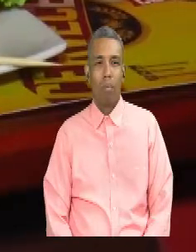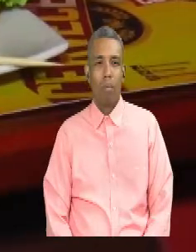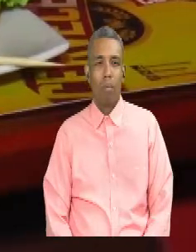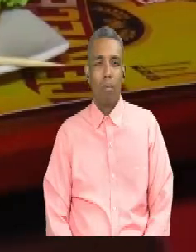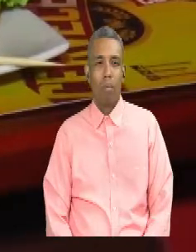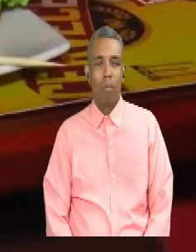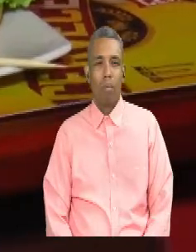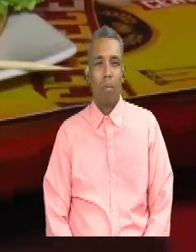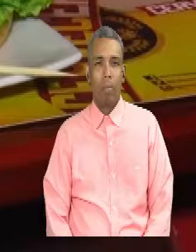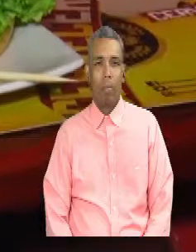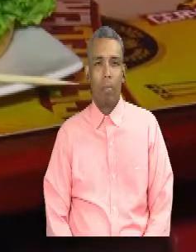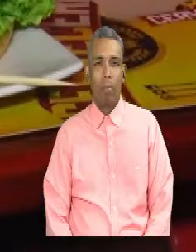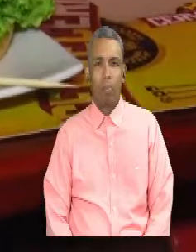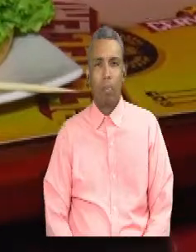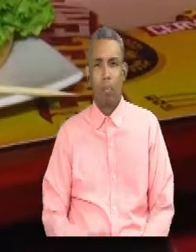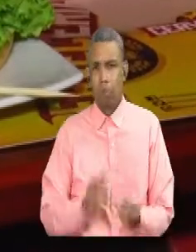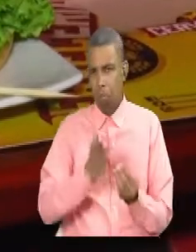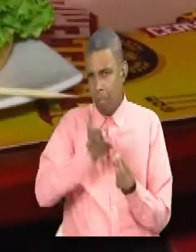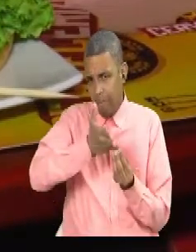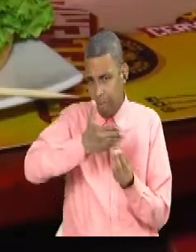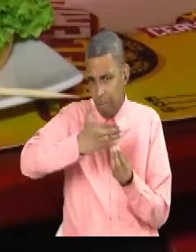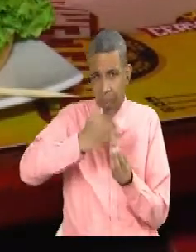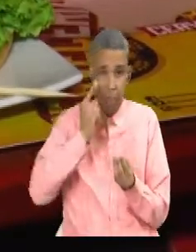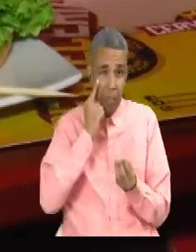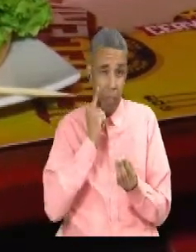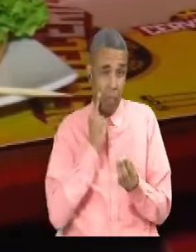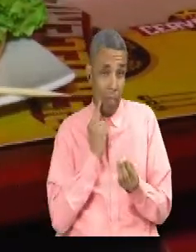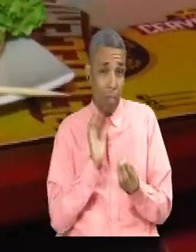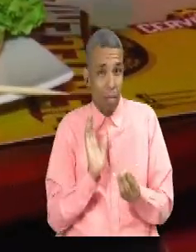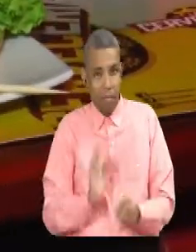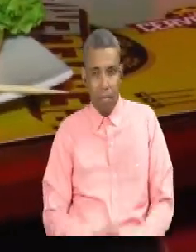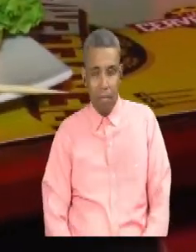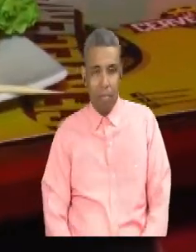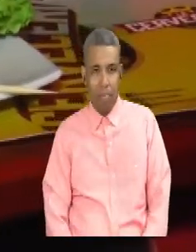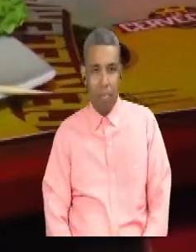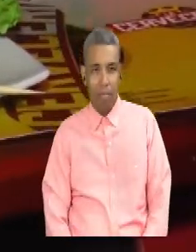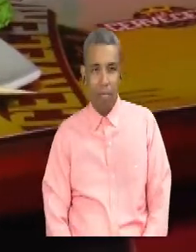nuestra cebolla, grille o como la gente la prefiera, grille o cruda. Aquí